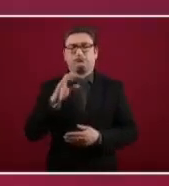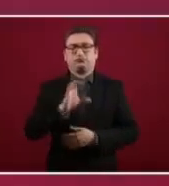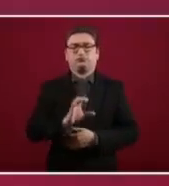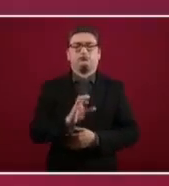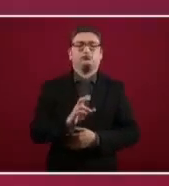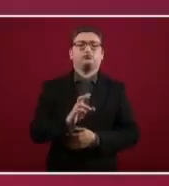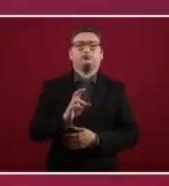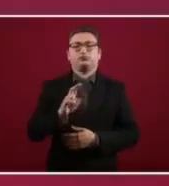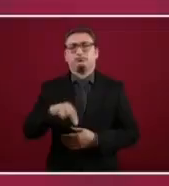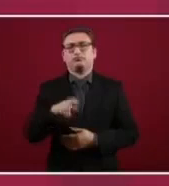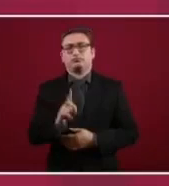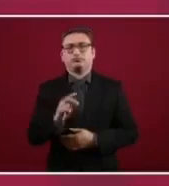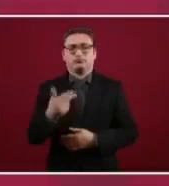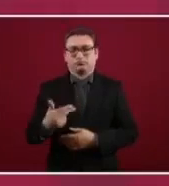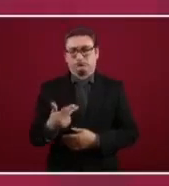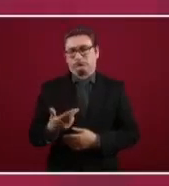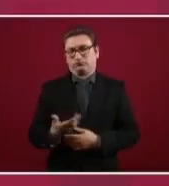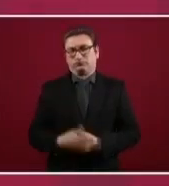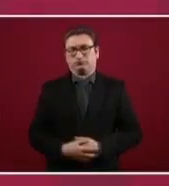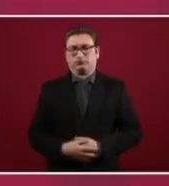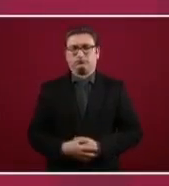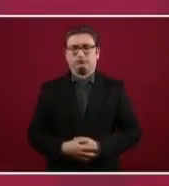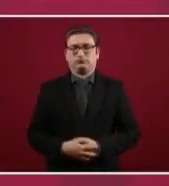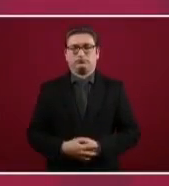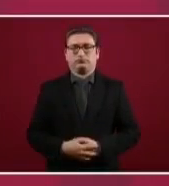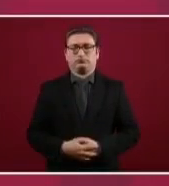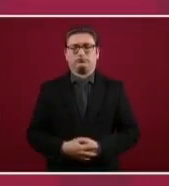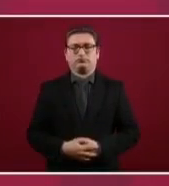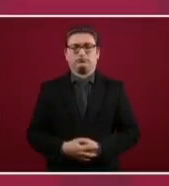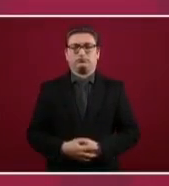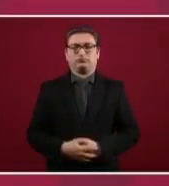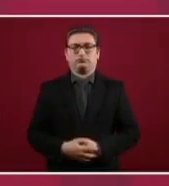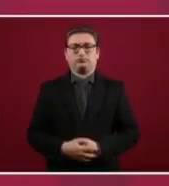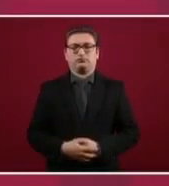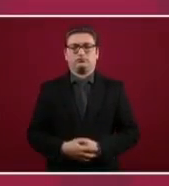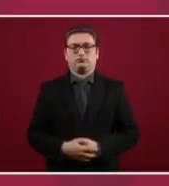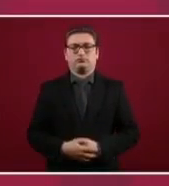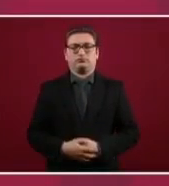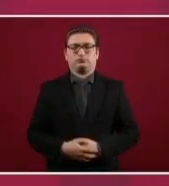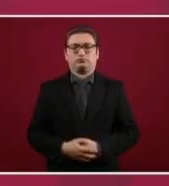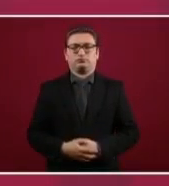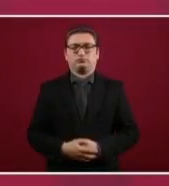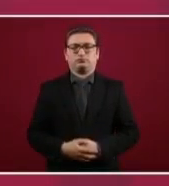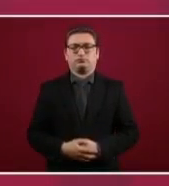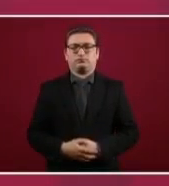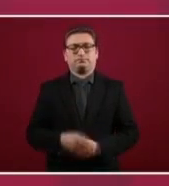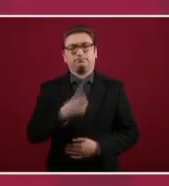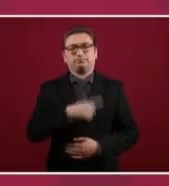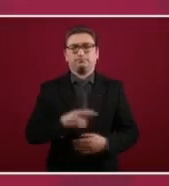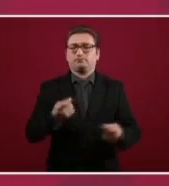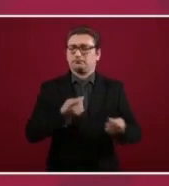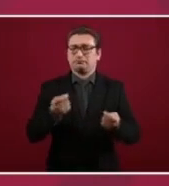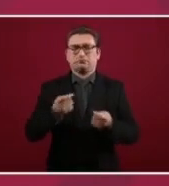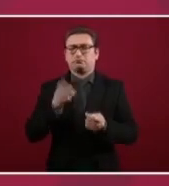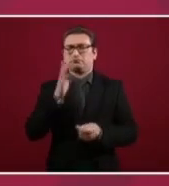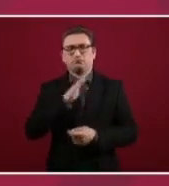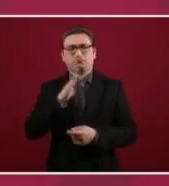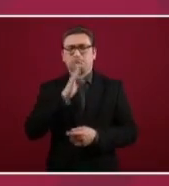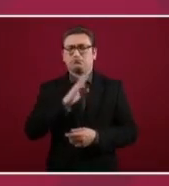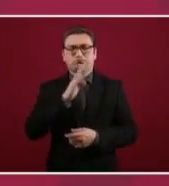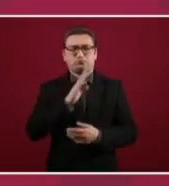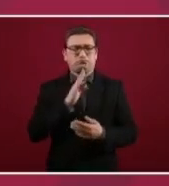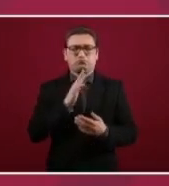derechos humanos com muy mal los resultados